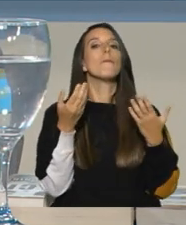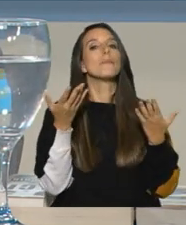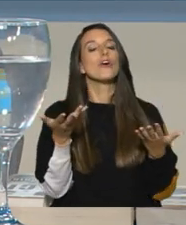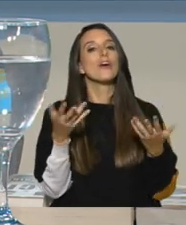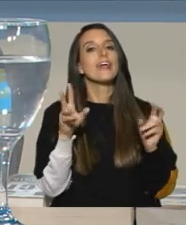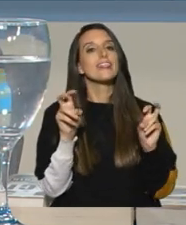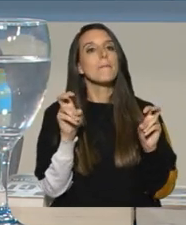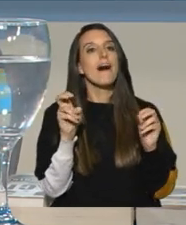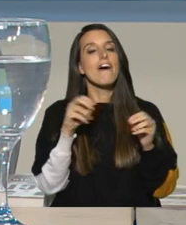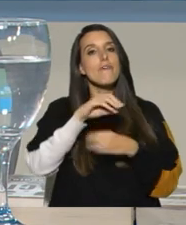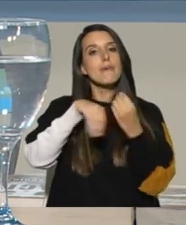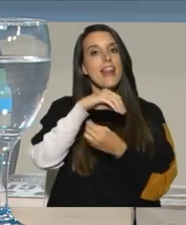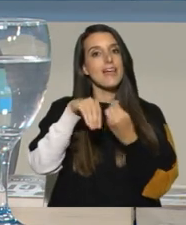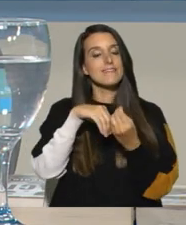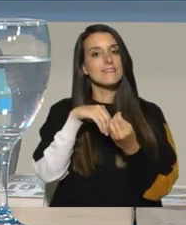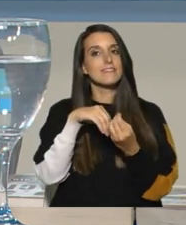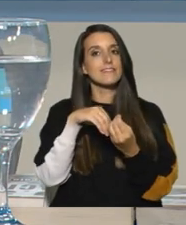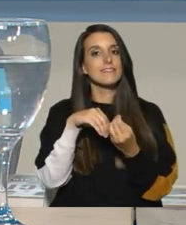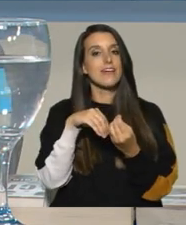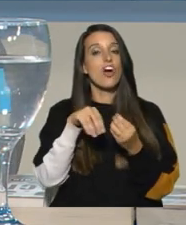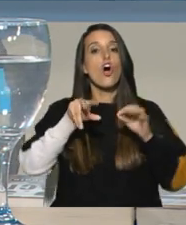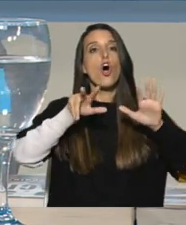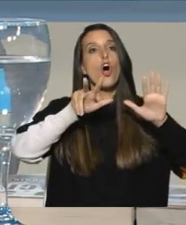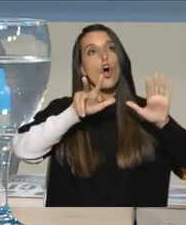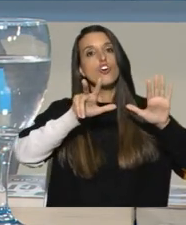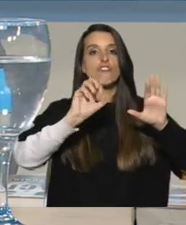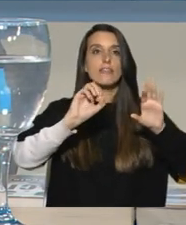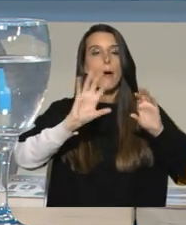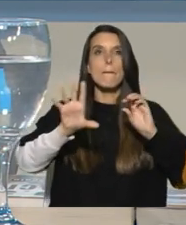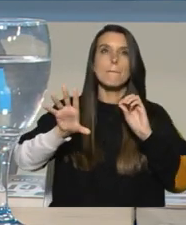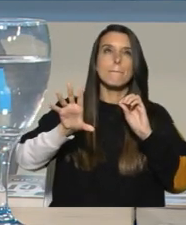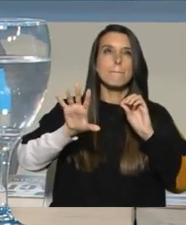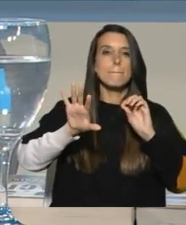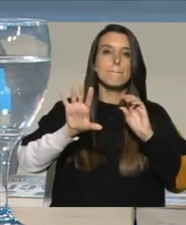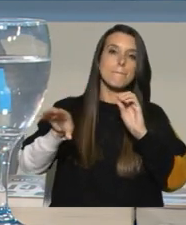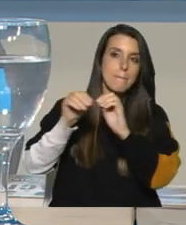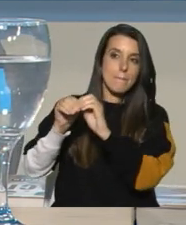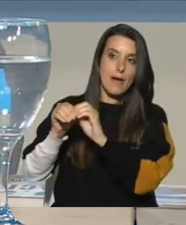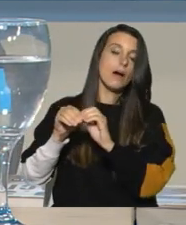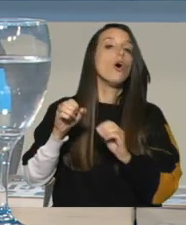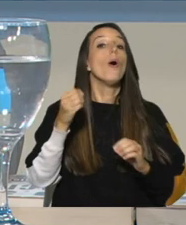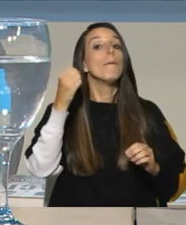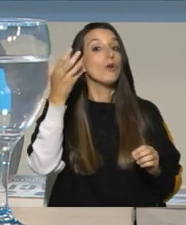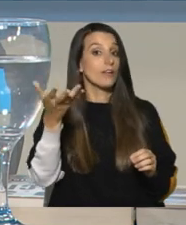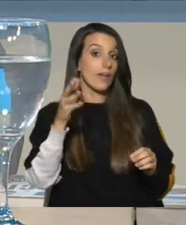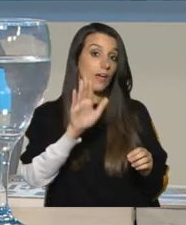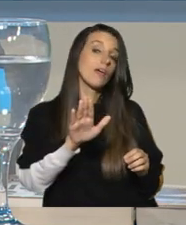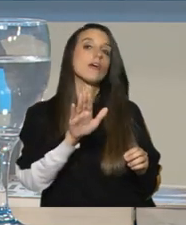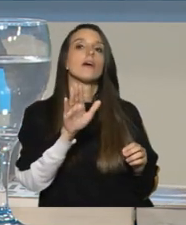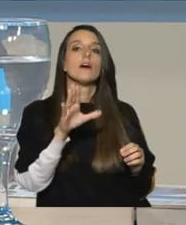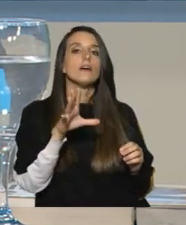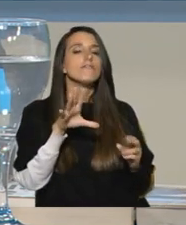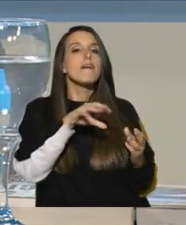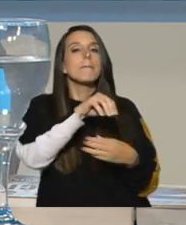tema de las familias, son 80 y sumando, porque lamentablemente hay